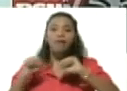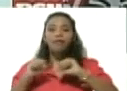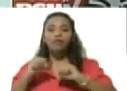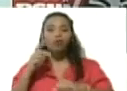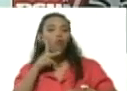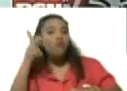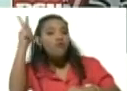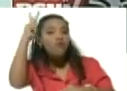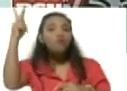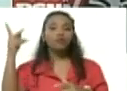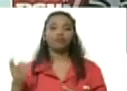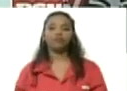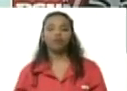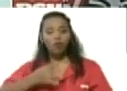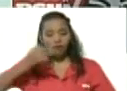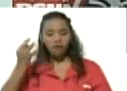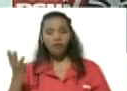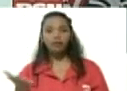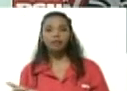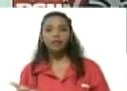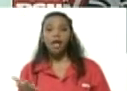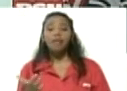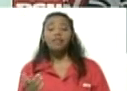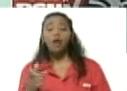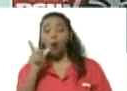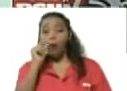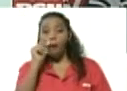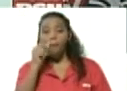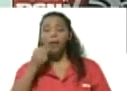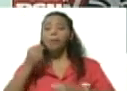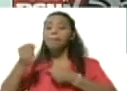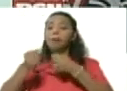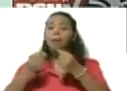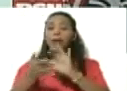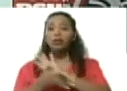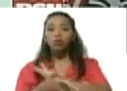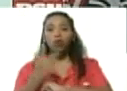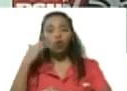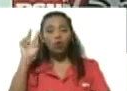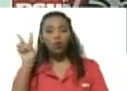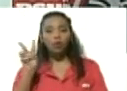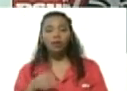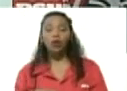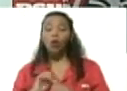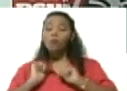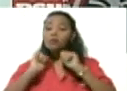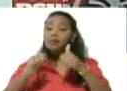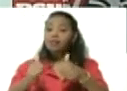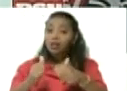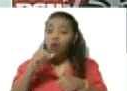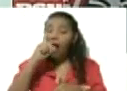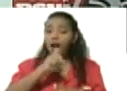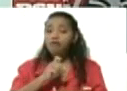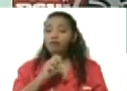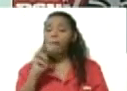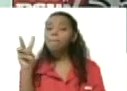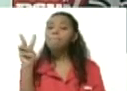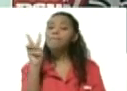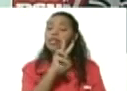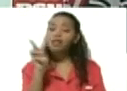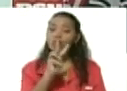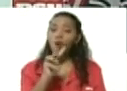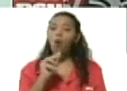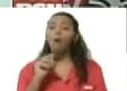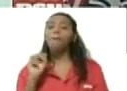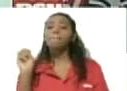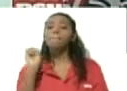originarios, de parlamentarios, y ahora vamos a hacer, comenzando el año 22, 23 y